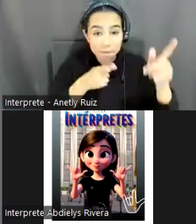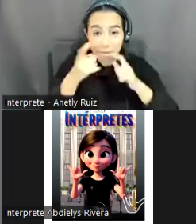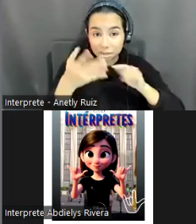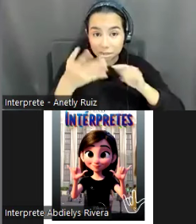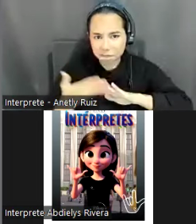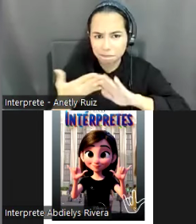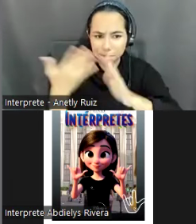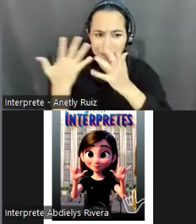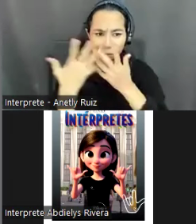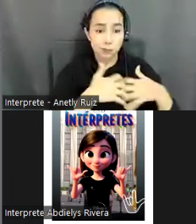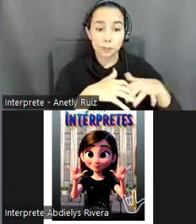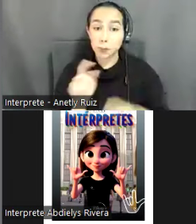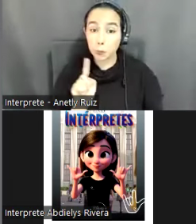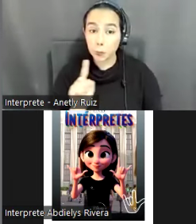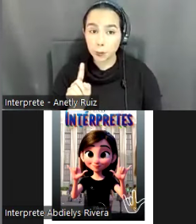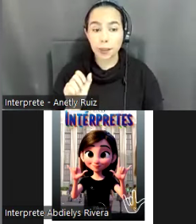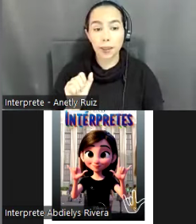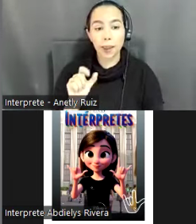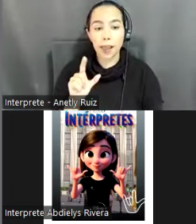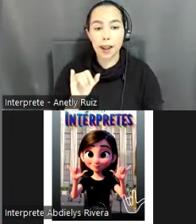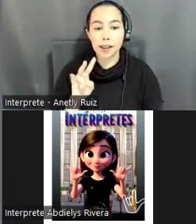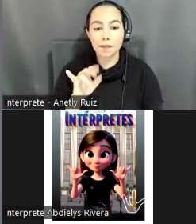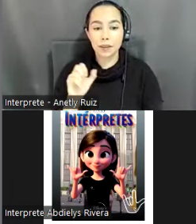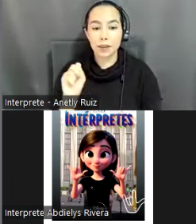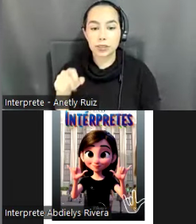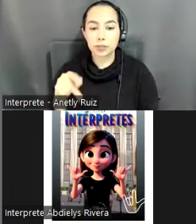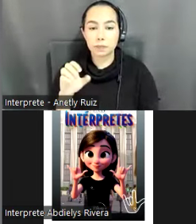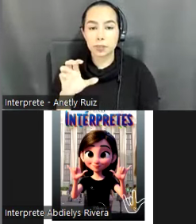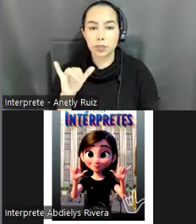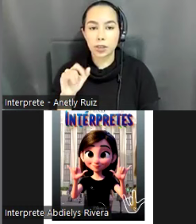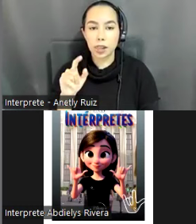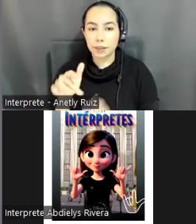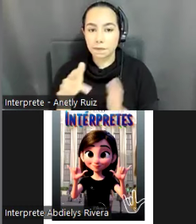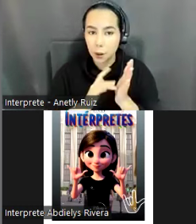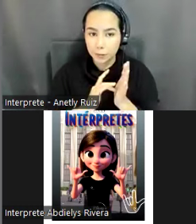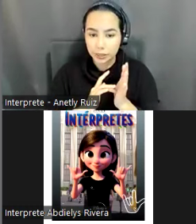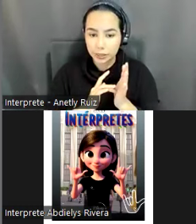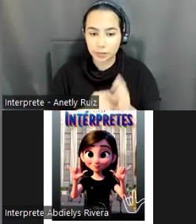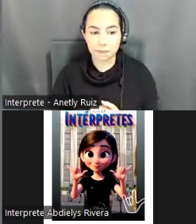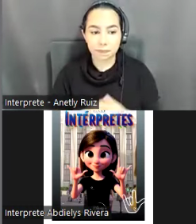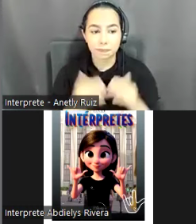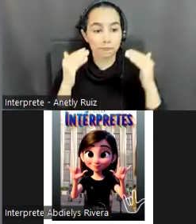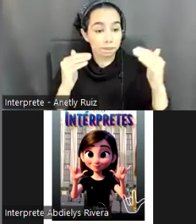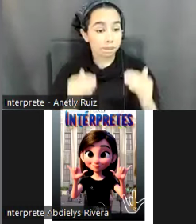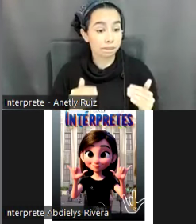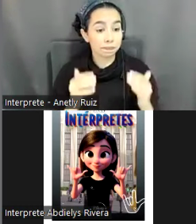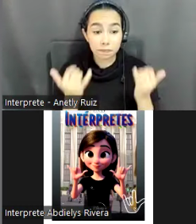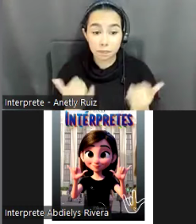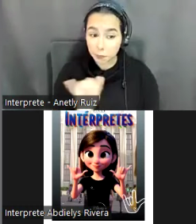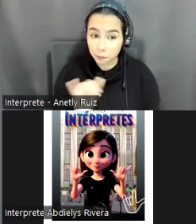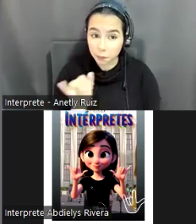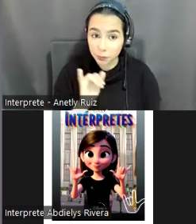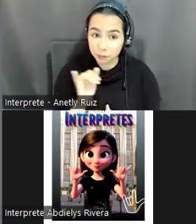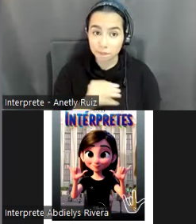encuentra, ¿verdad?, laborando. De igual manera, es miembro activo de la Junta de Directores del Colegio de Administradores de Servicios de Salud.